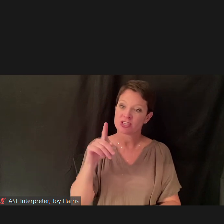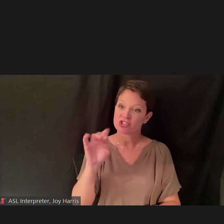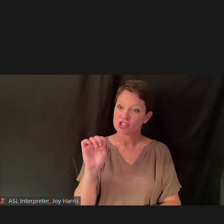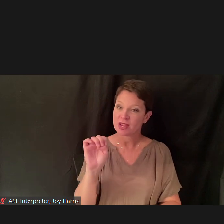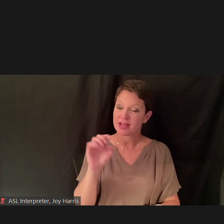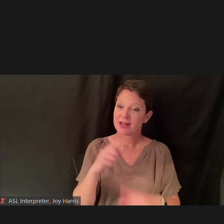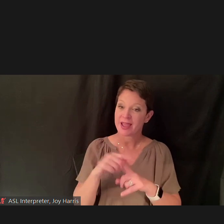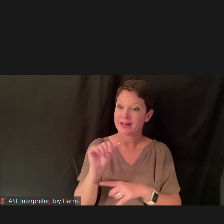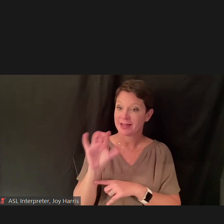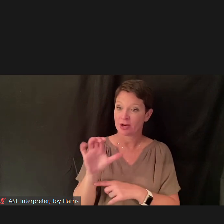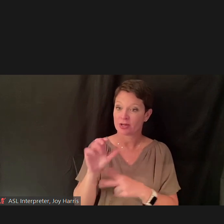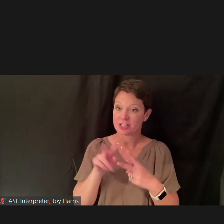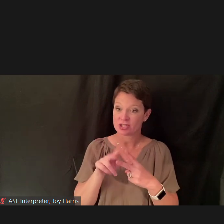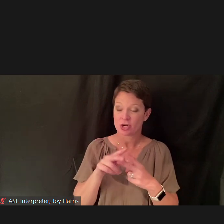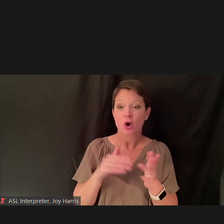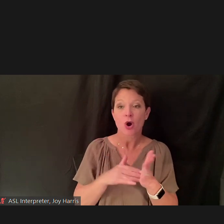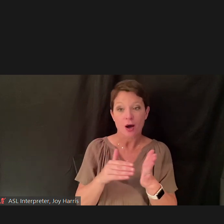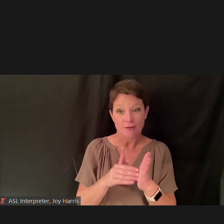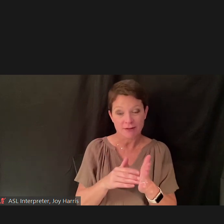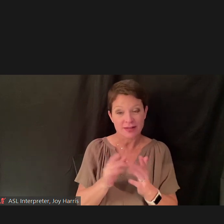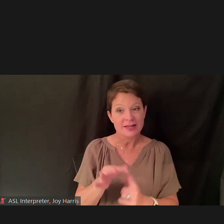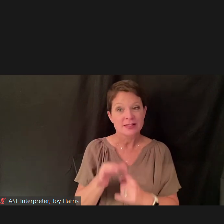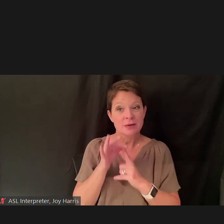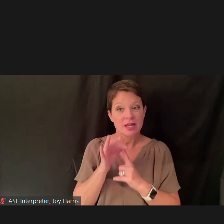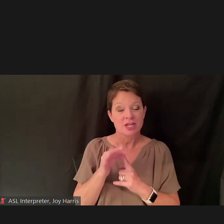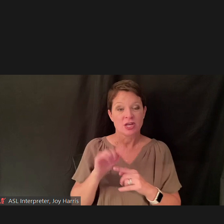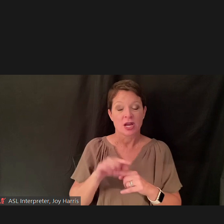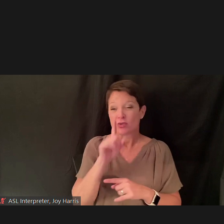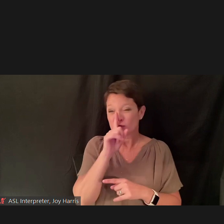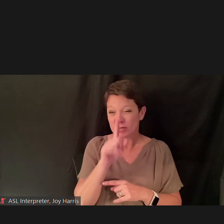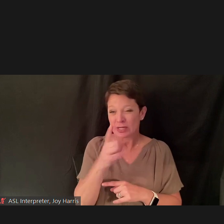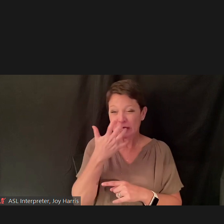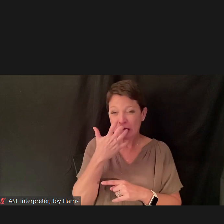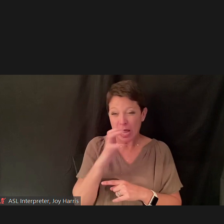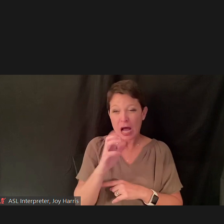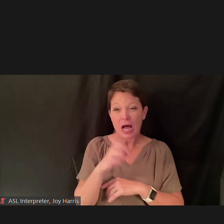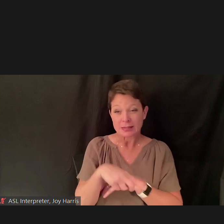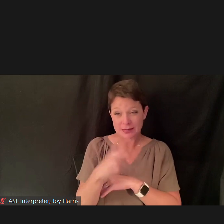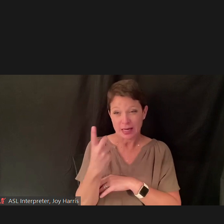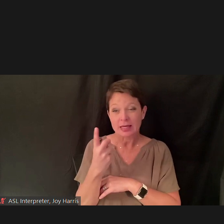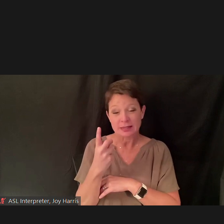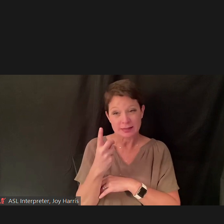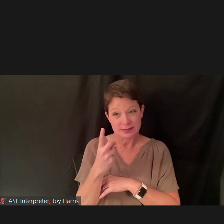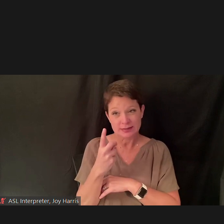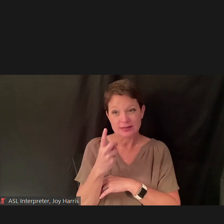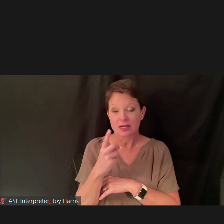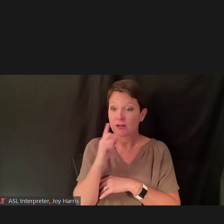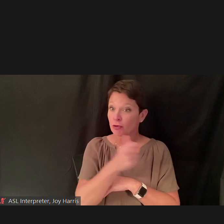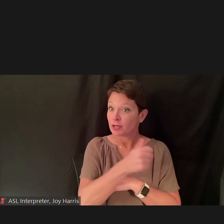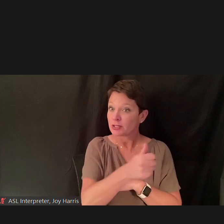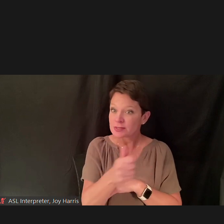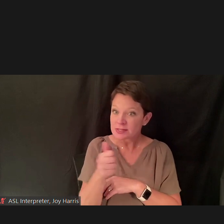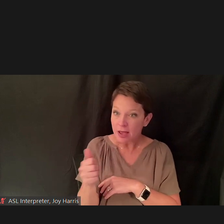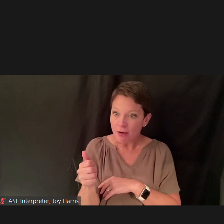Inste a los miembros de la comunidad a buscar la sombra en días de extremo calor.